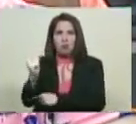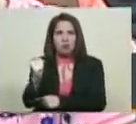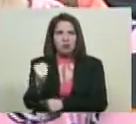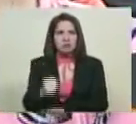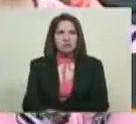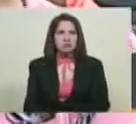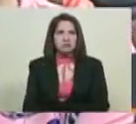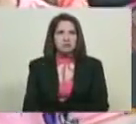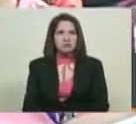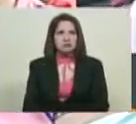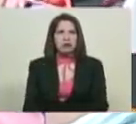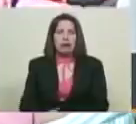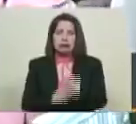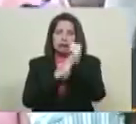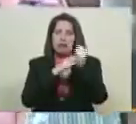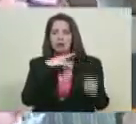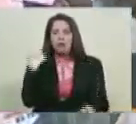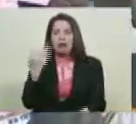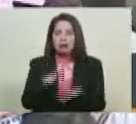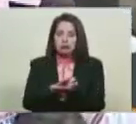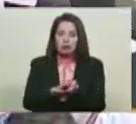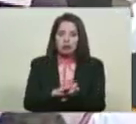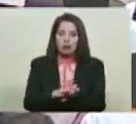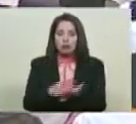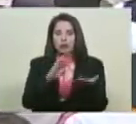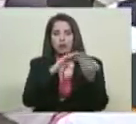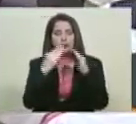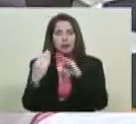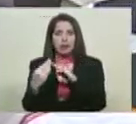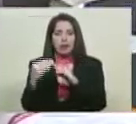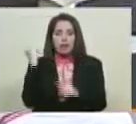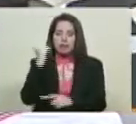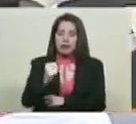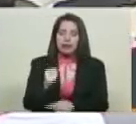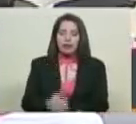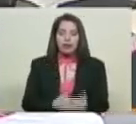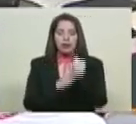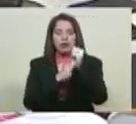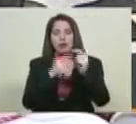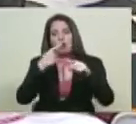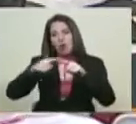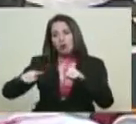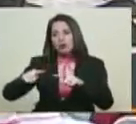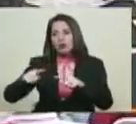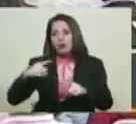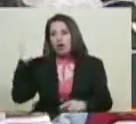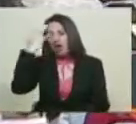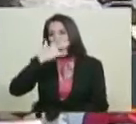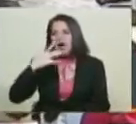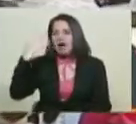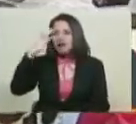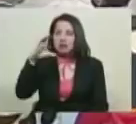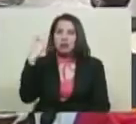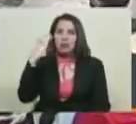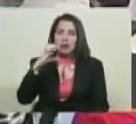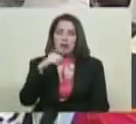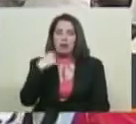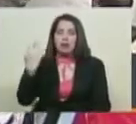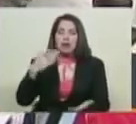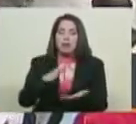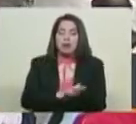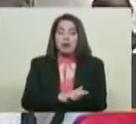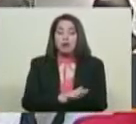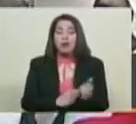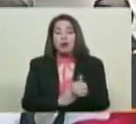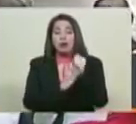asesinados, líder de una comunidad, asesinado líder afrocolombiano, asesinado líder de los